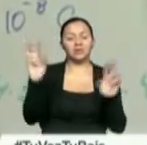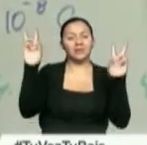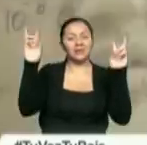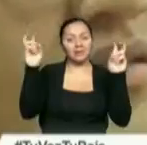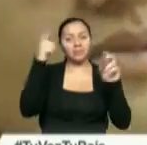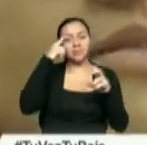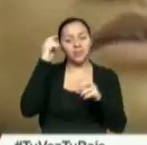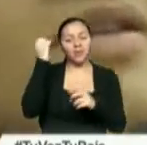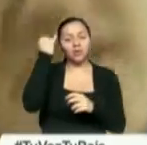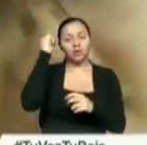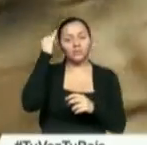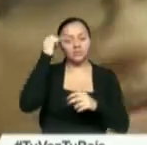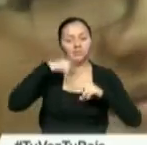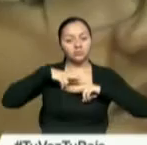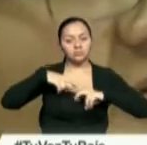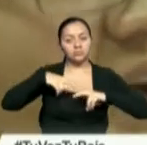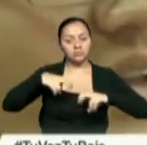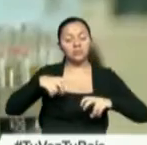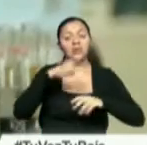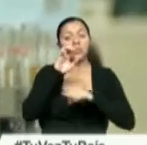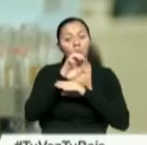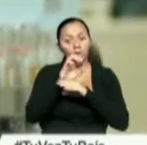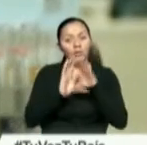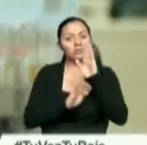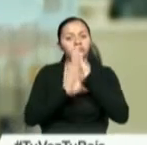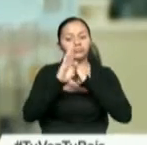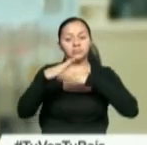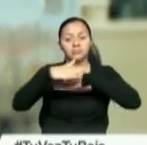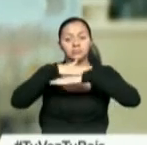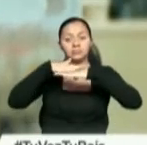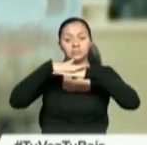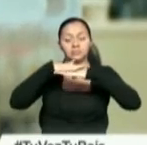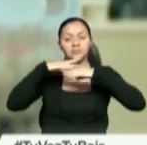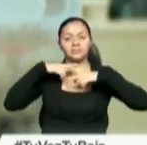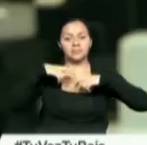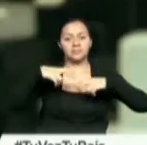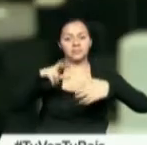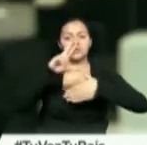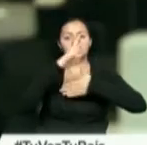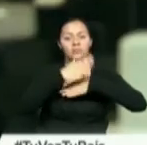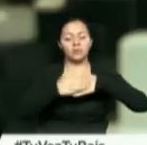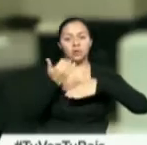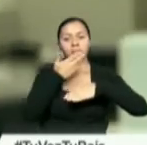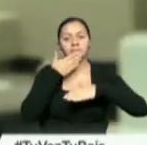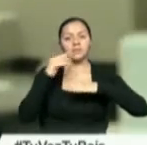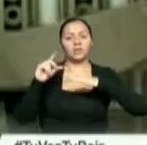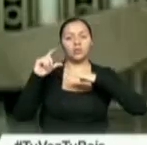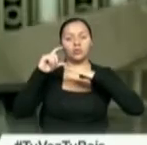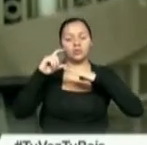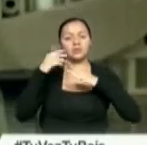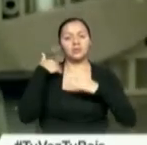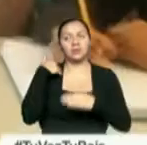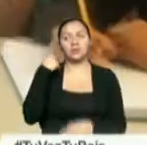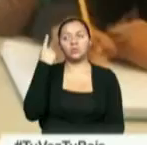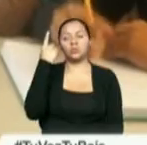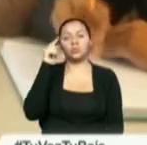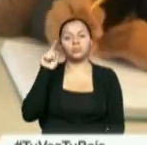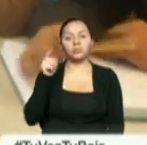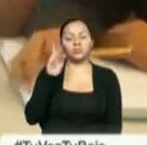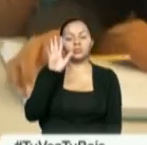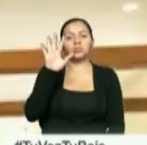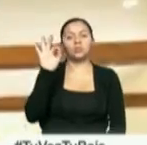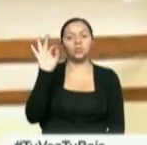conocimiento de esta manera el país sobrepasa el promedio de investigadores en américa latina' al tener 159